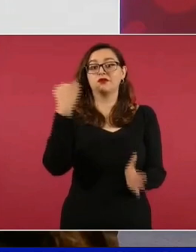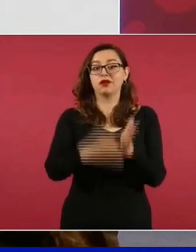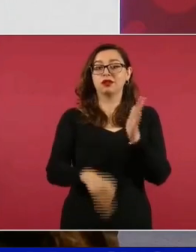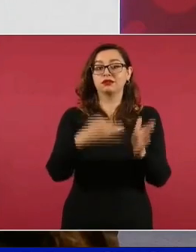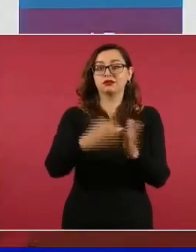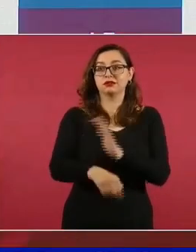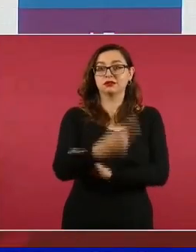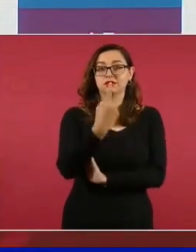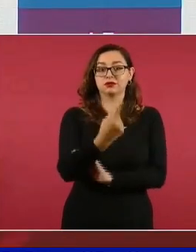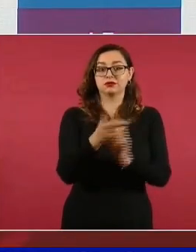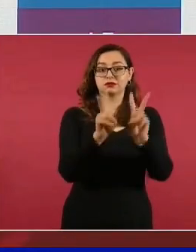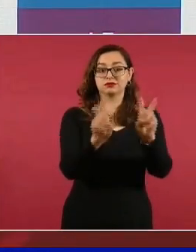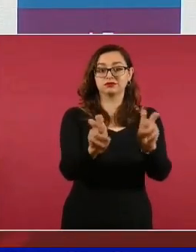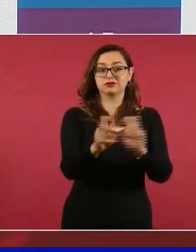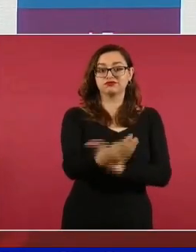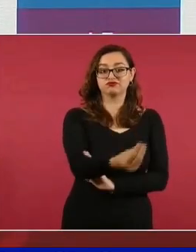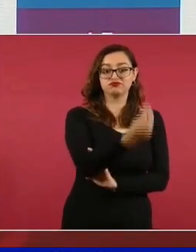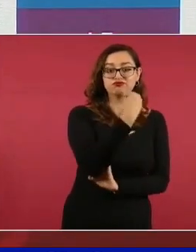a esto,